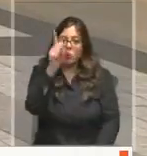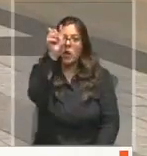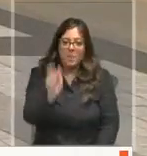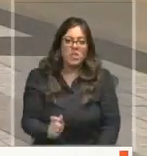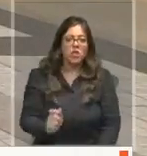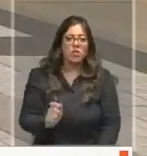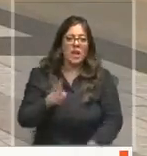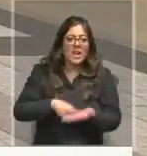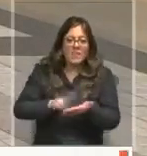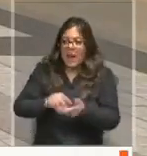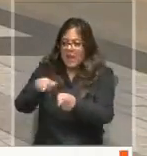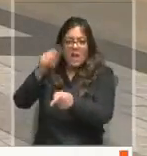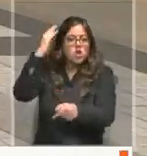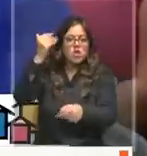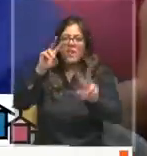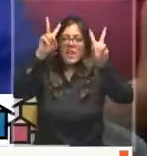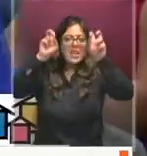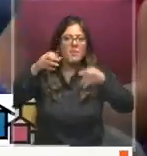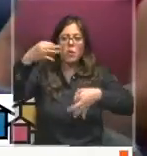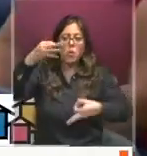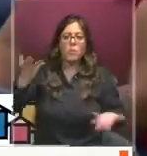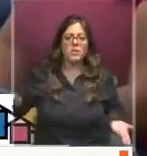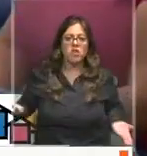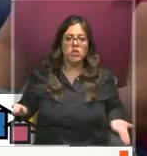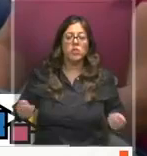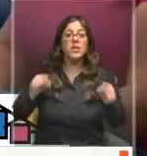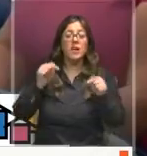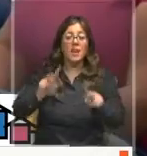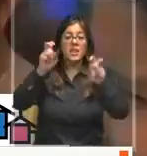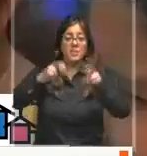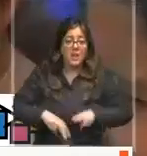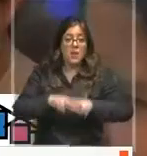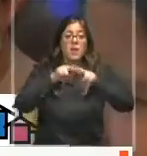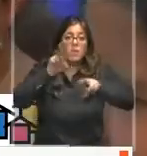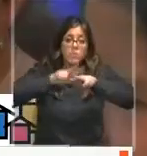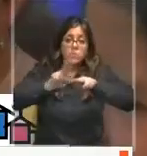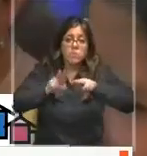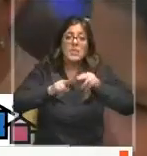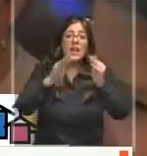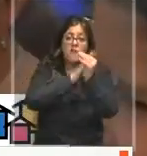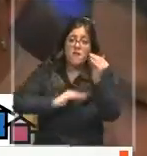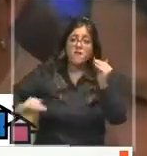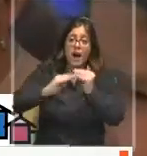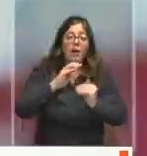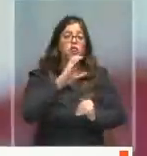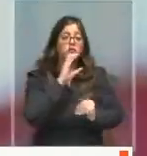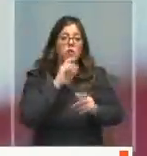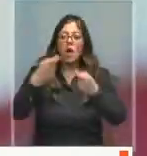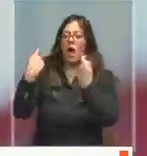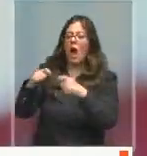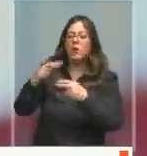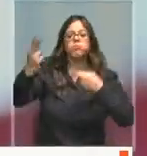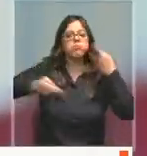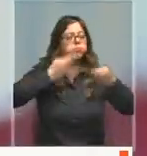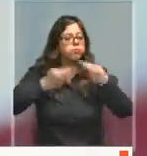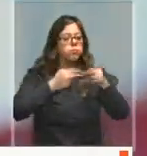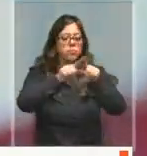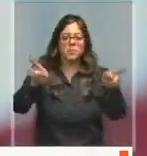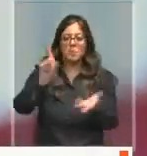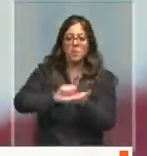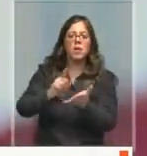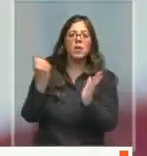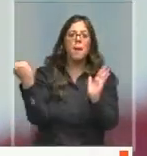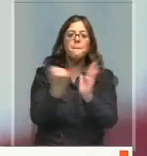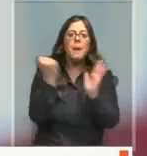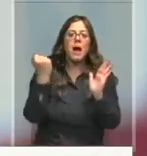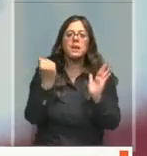en realidad no maneja las partes de documentacional parte de los fondos para el mejoramiento de barrios en Concepción habrían gastado en restaurantes tiendas de marketing